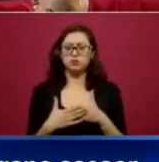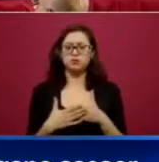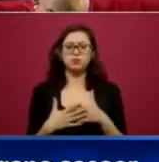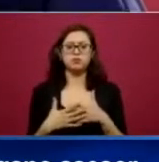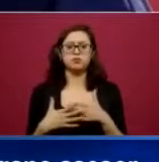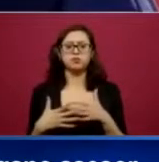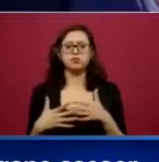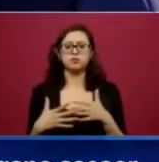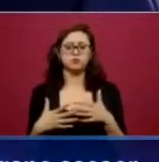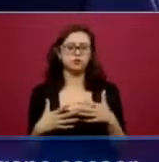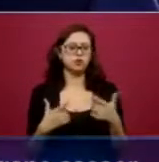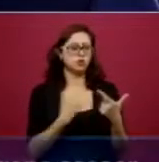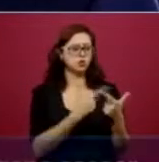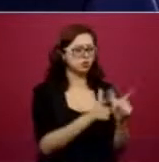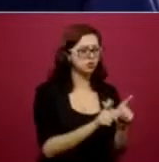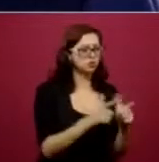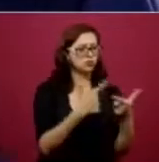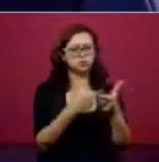las corporaciones